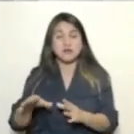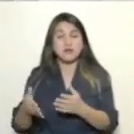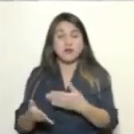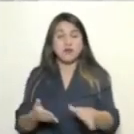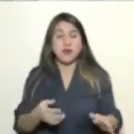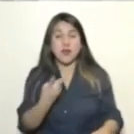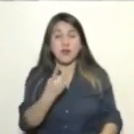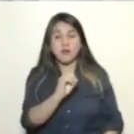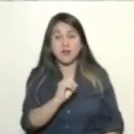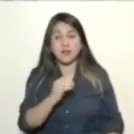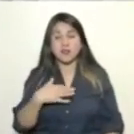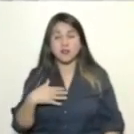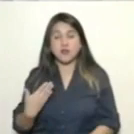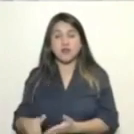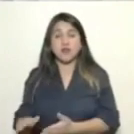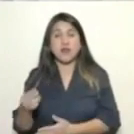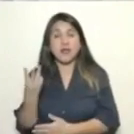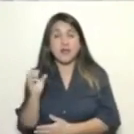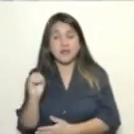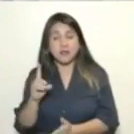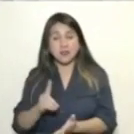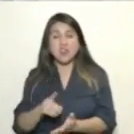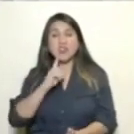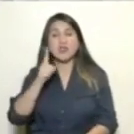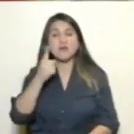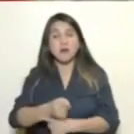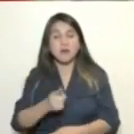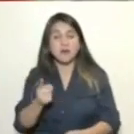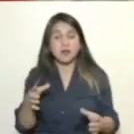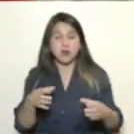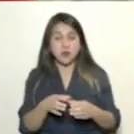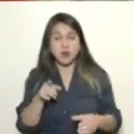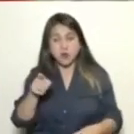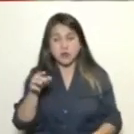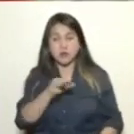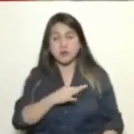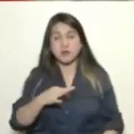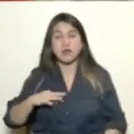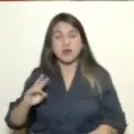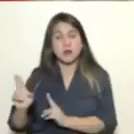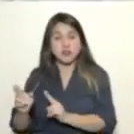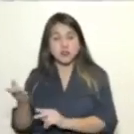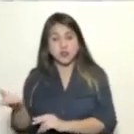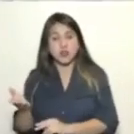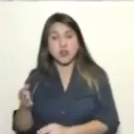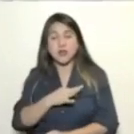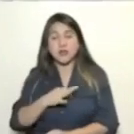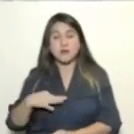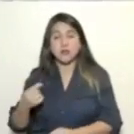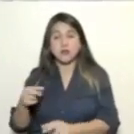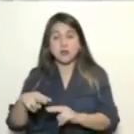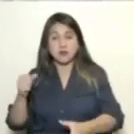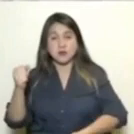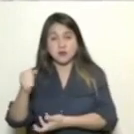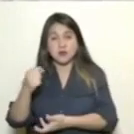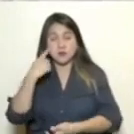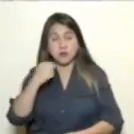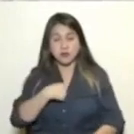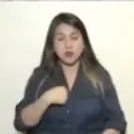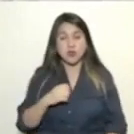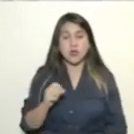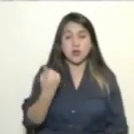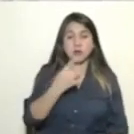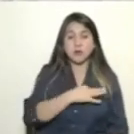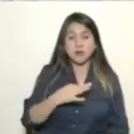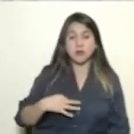diputados y yo saqué 30. Está claro quién va a mandar en la coalición. Pues usted va a ser ministro de Relaciones, ministro de Hacienda, pero yo el primer ministro, porque